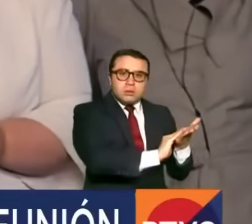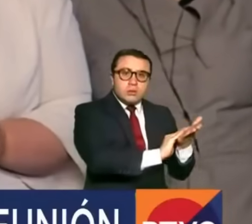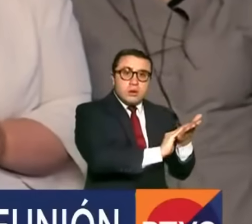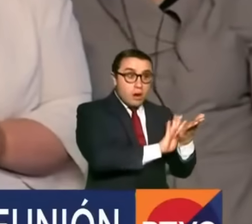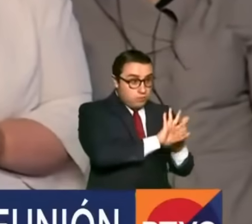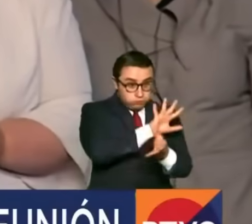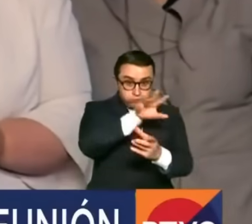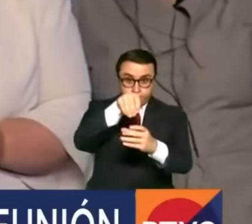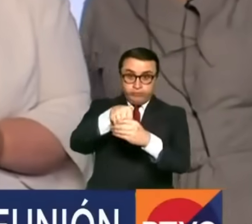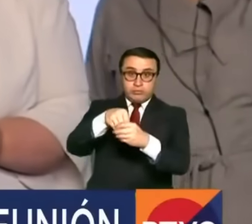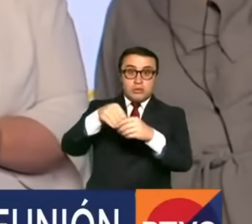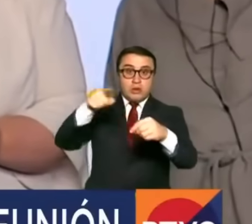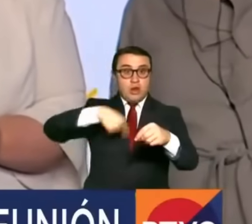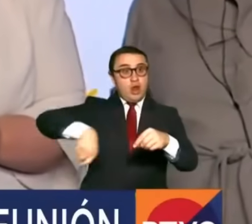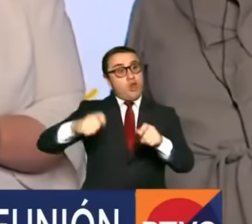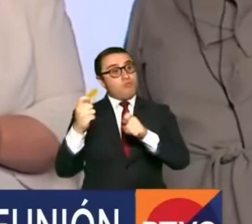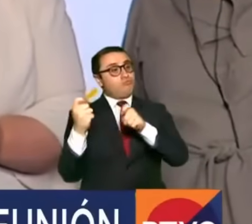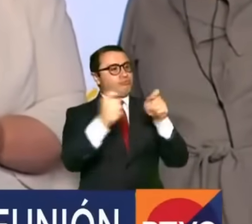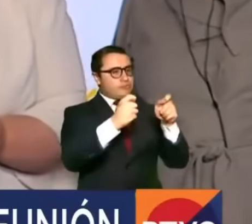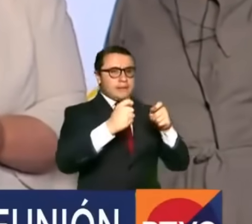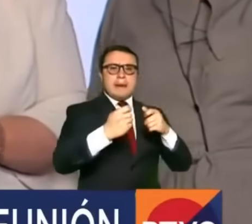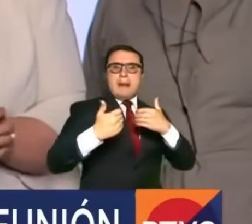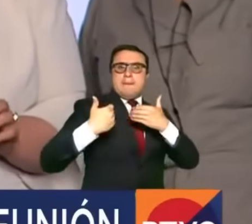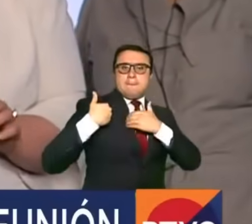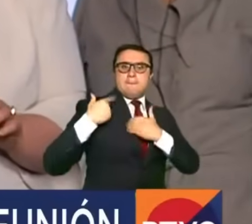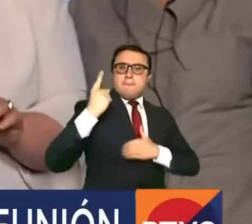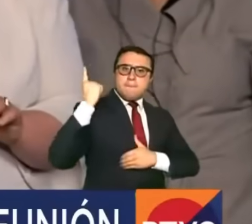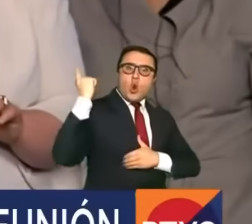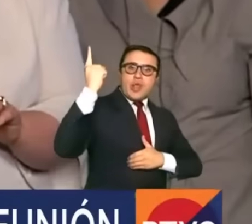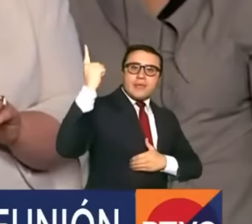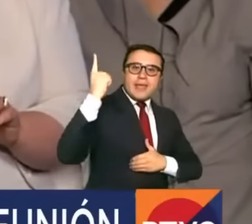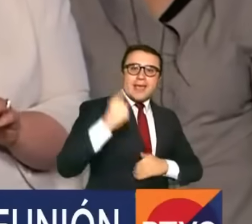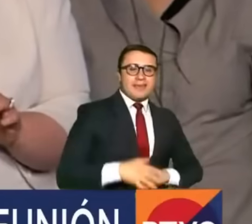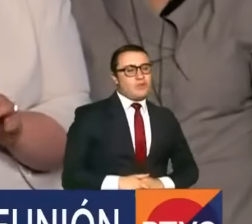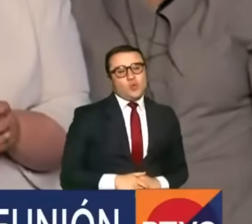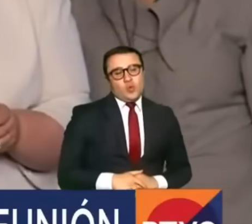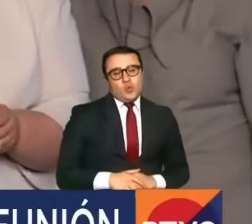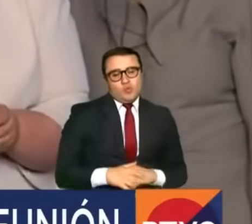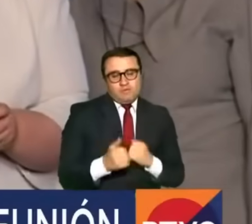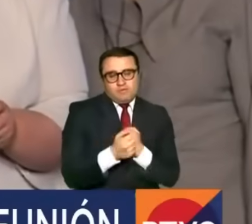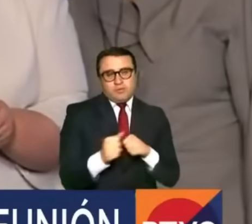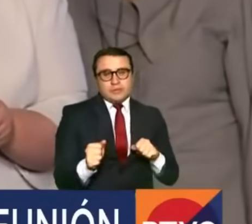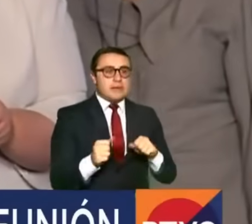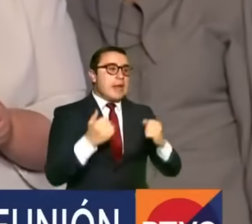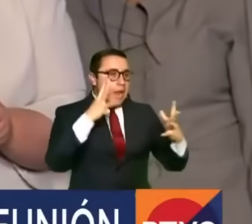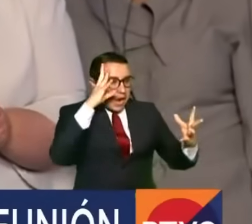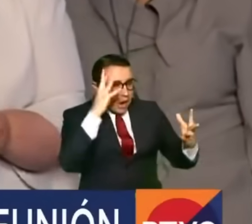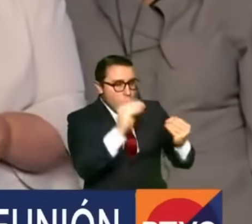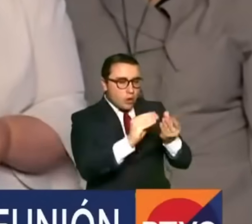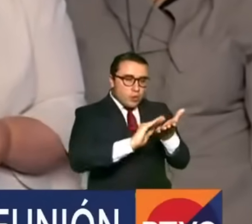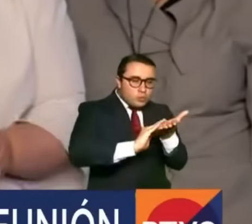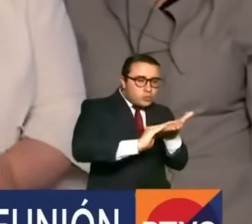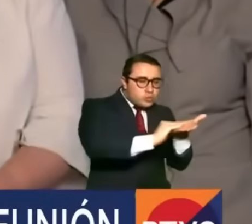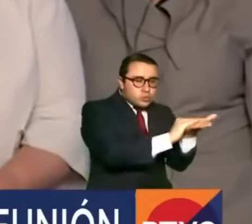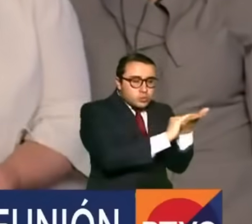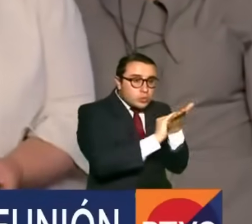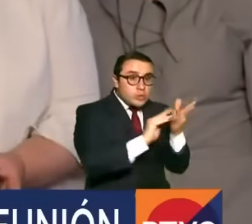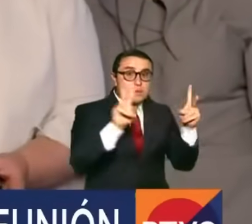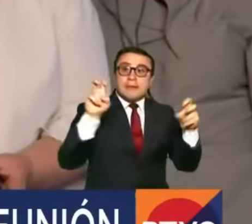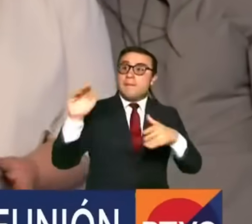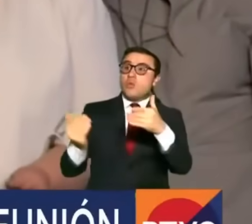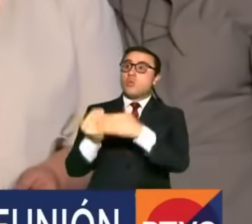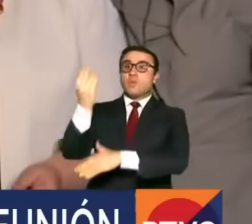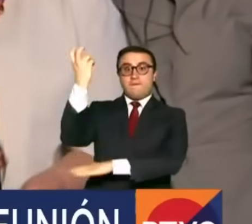dentro de lo que llamamos un estatus político. Son negociaciones que buscarían, y ese es un tema de la nueva